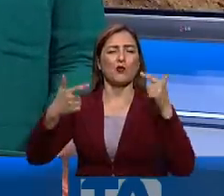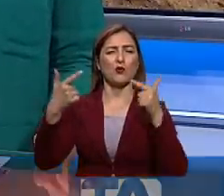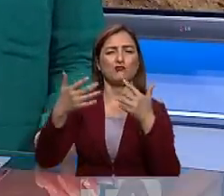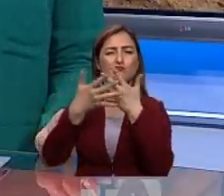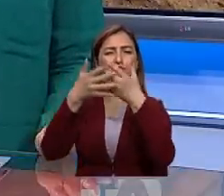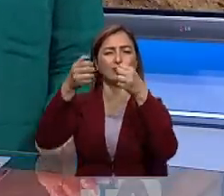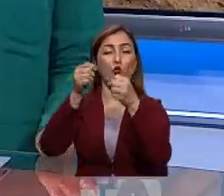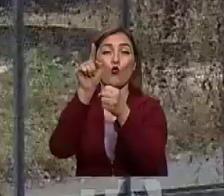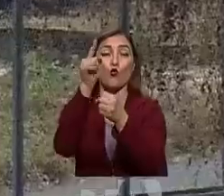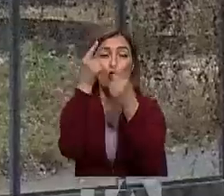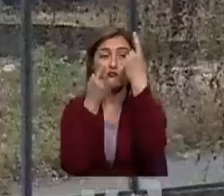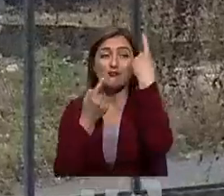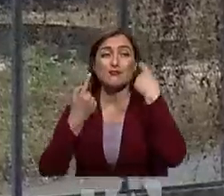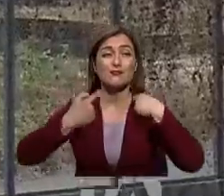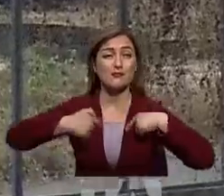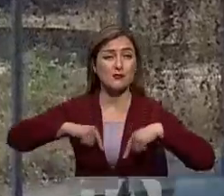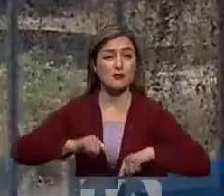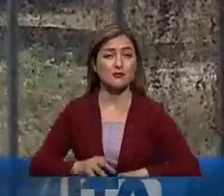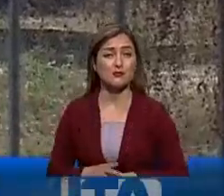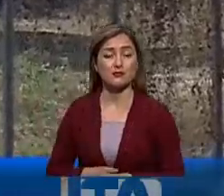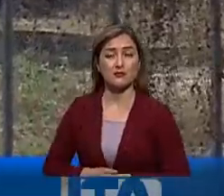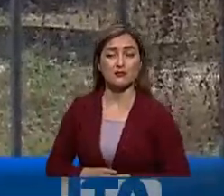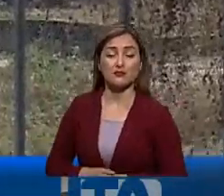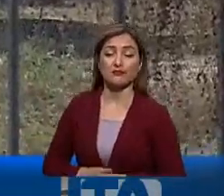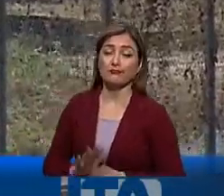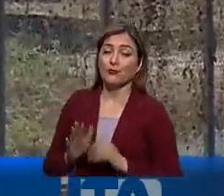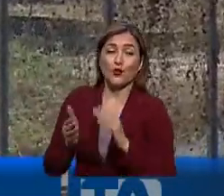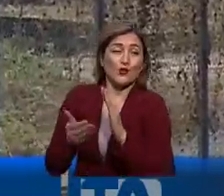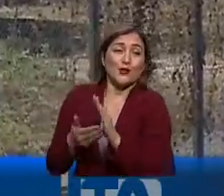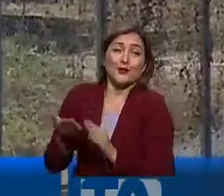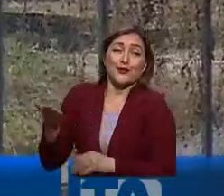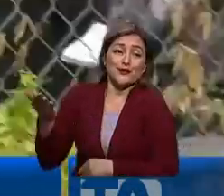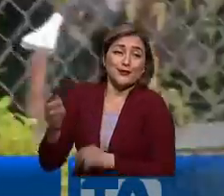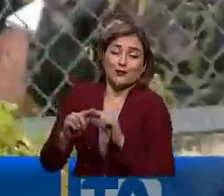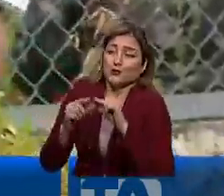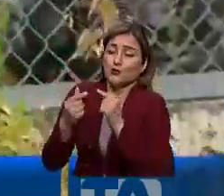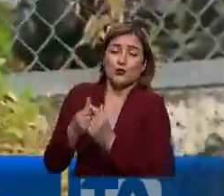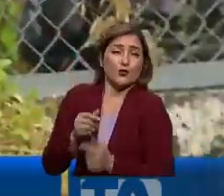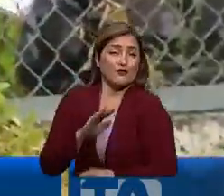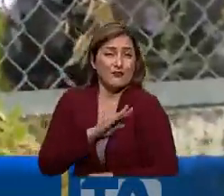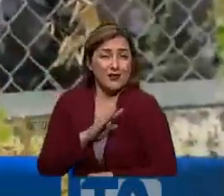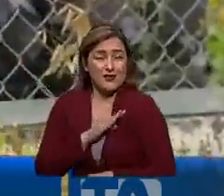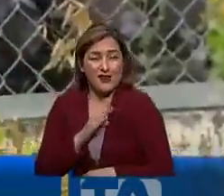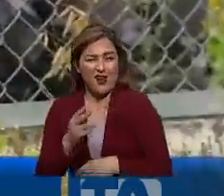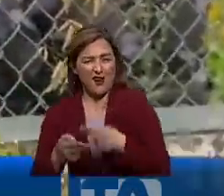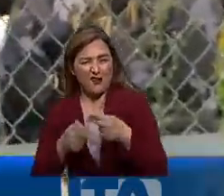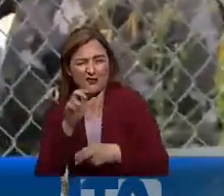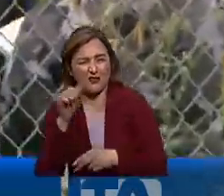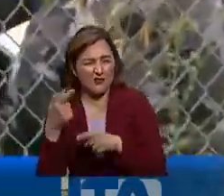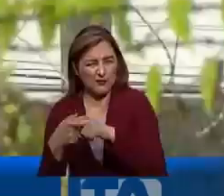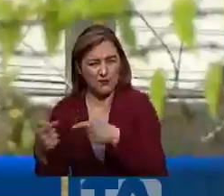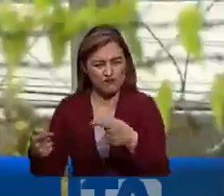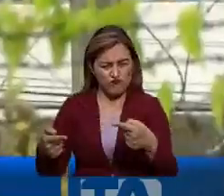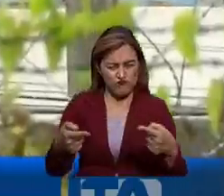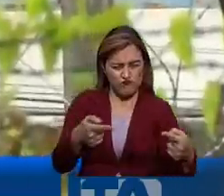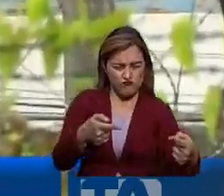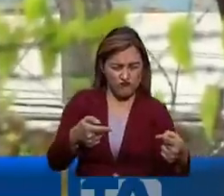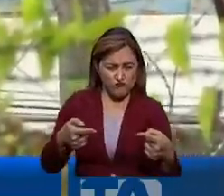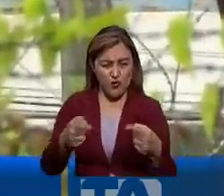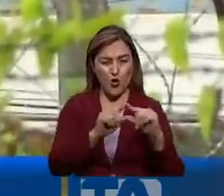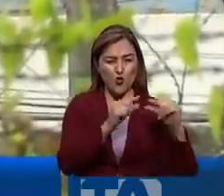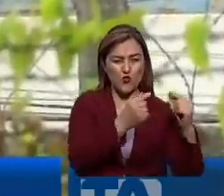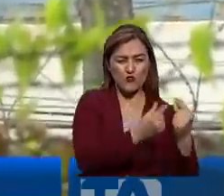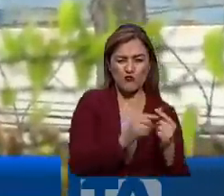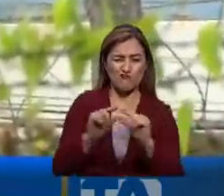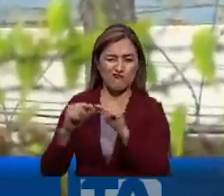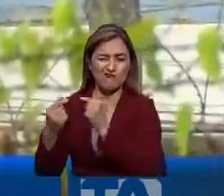herido. Fue otro episodio más de la disputa entre bandas que se libra al interior de la penitenciaría del Litoral. Esta vez